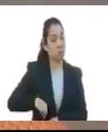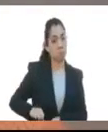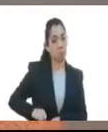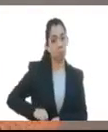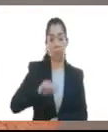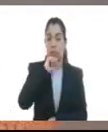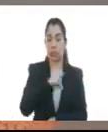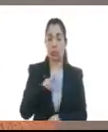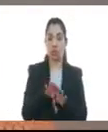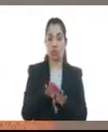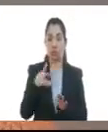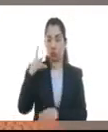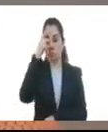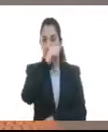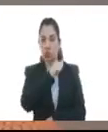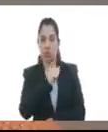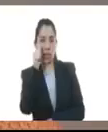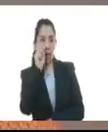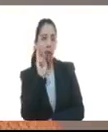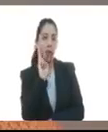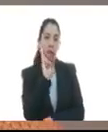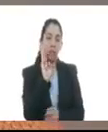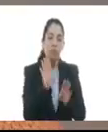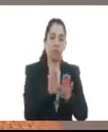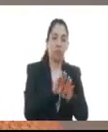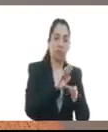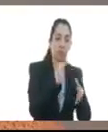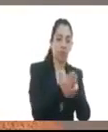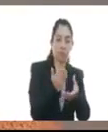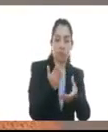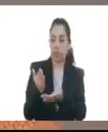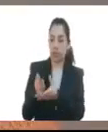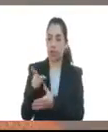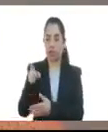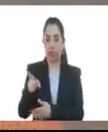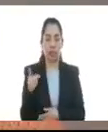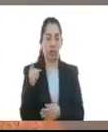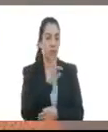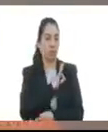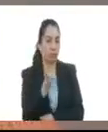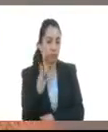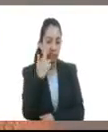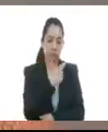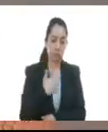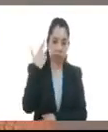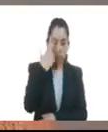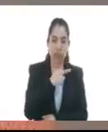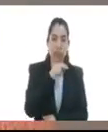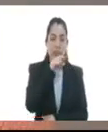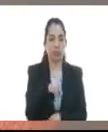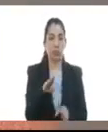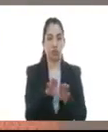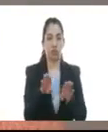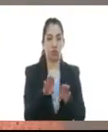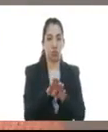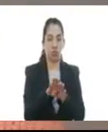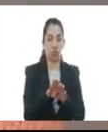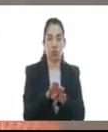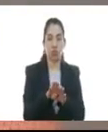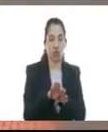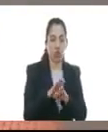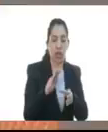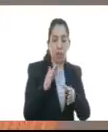a analizar los documentos, los expedientes y también esta parte audiovisual que se incluye,